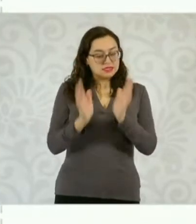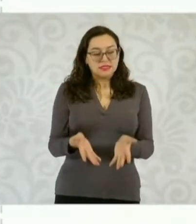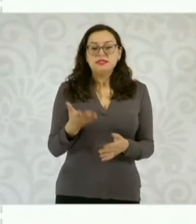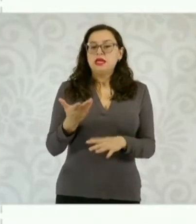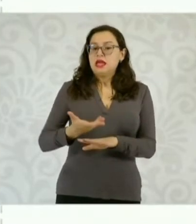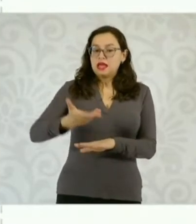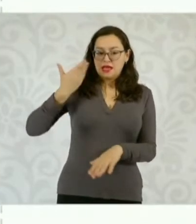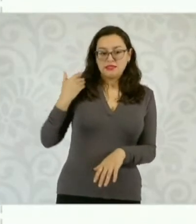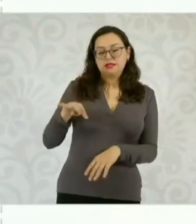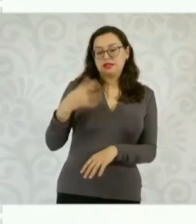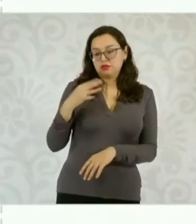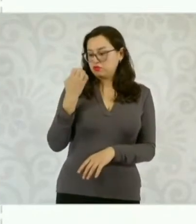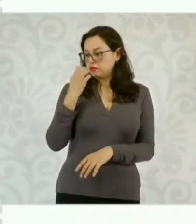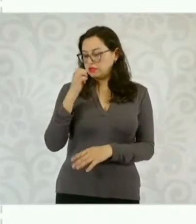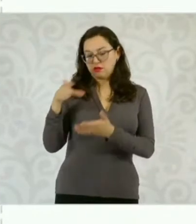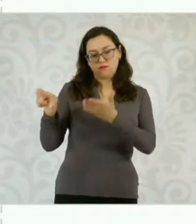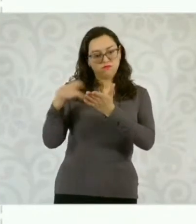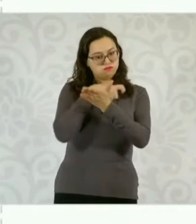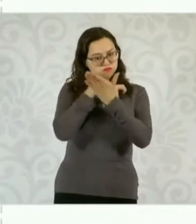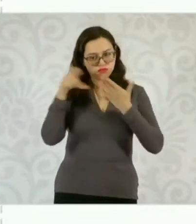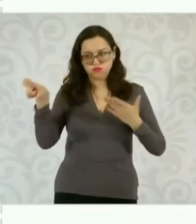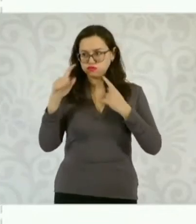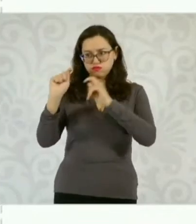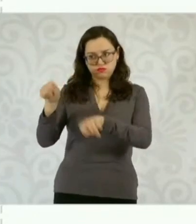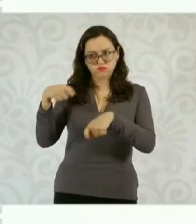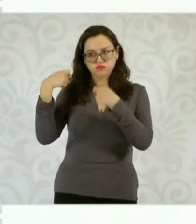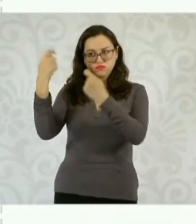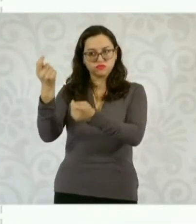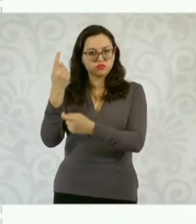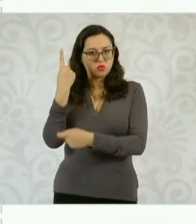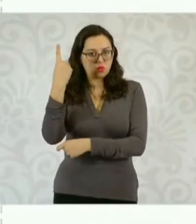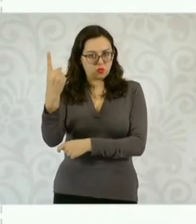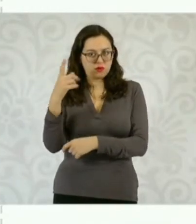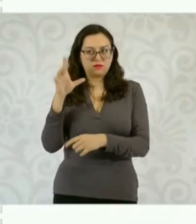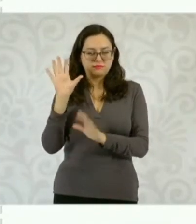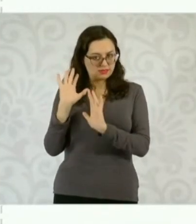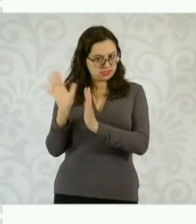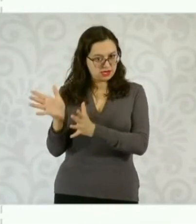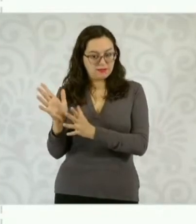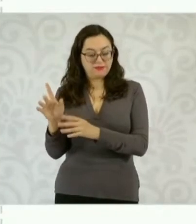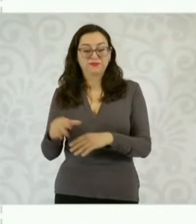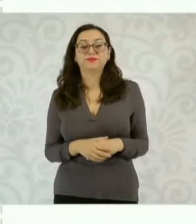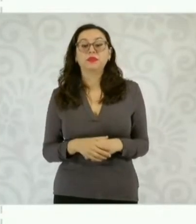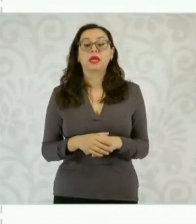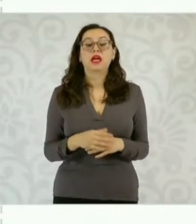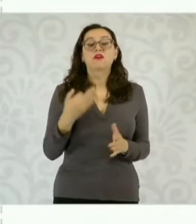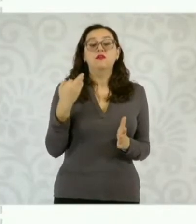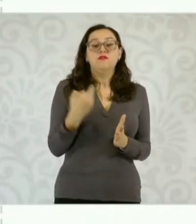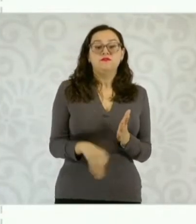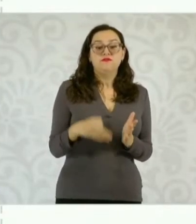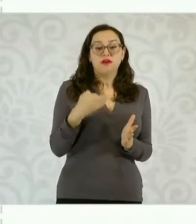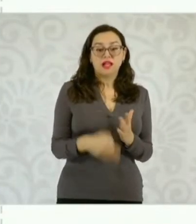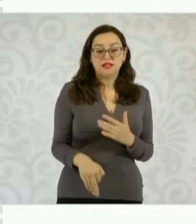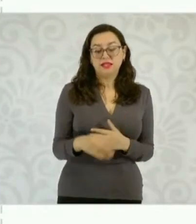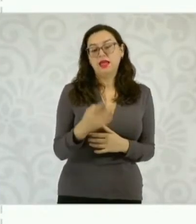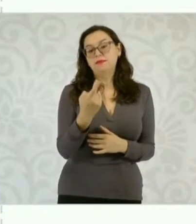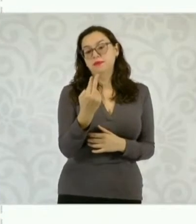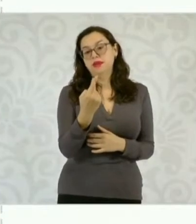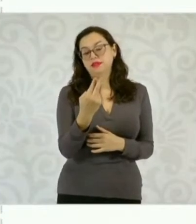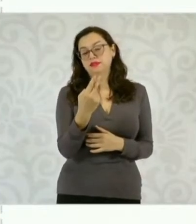desde el 14 de enero y posteriormente a eso hemos venido adjudicando un número adicional de piezas que representa